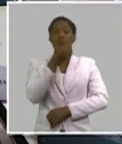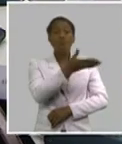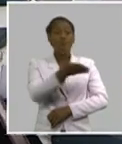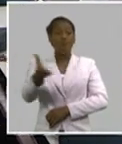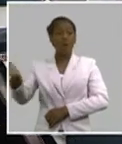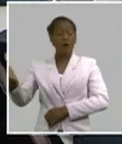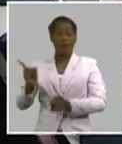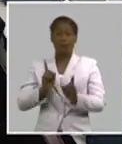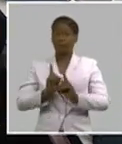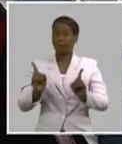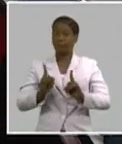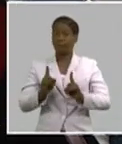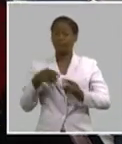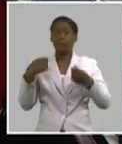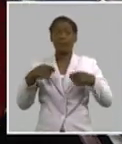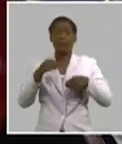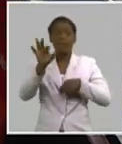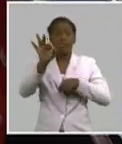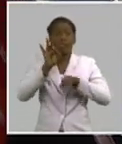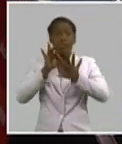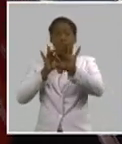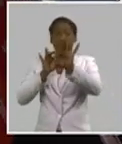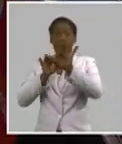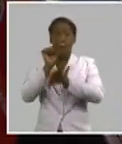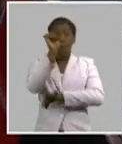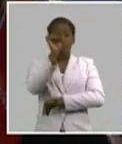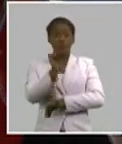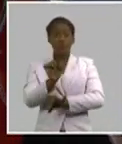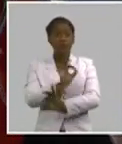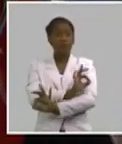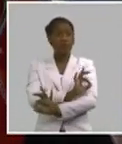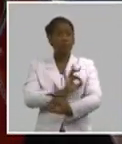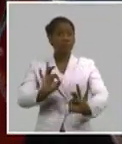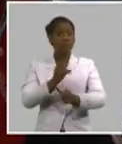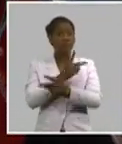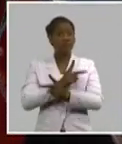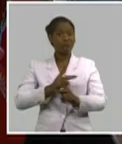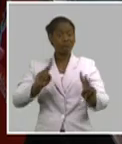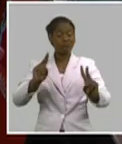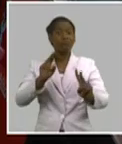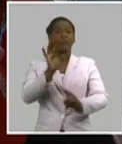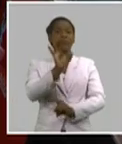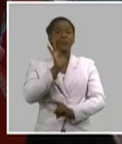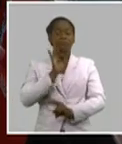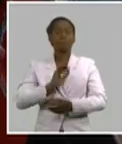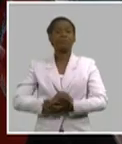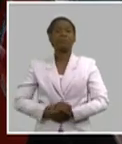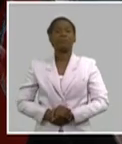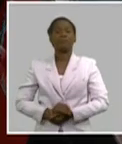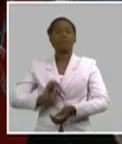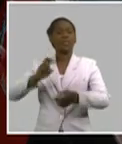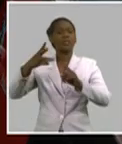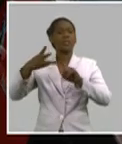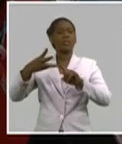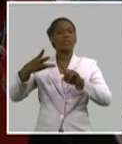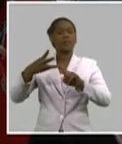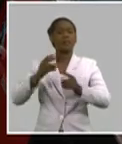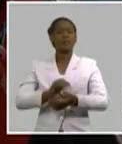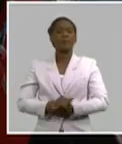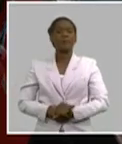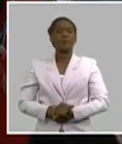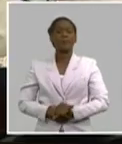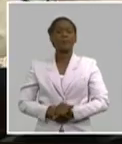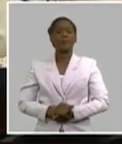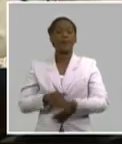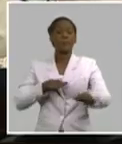supuesto, con ese modelo de tránsito. ¿Cuál es otro proceso importantísimo? Preparación